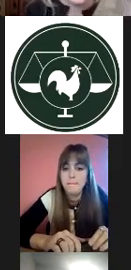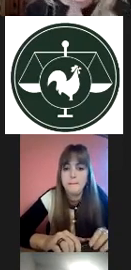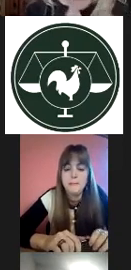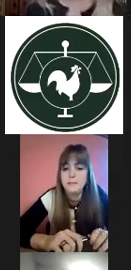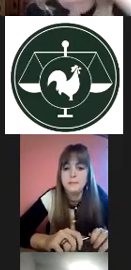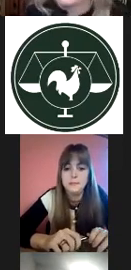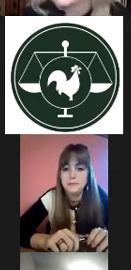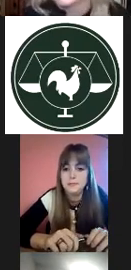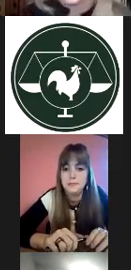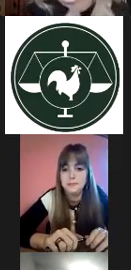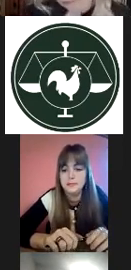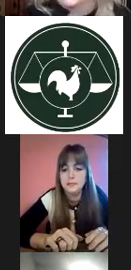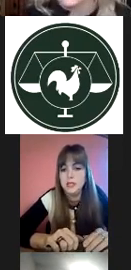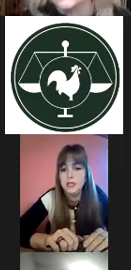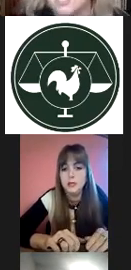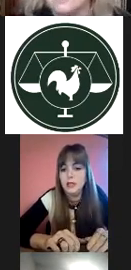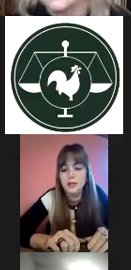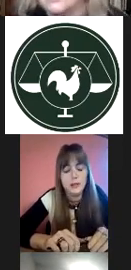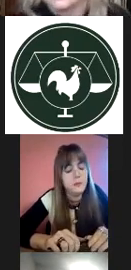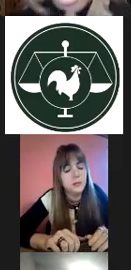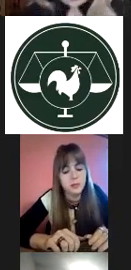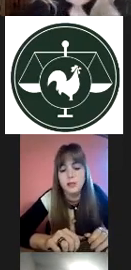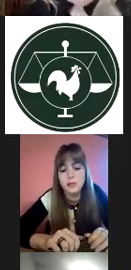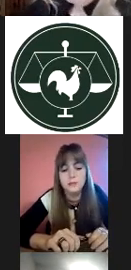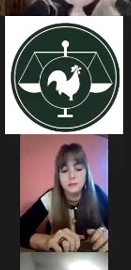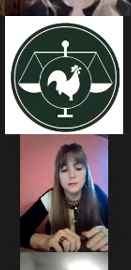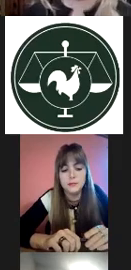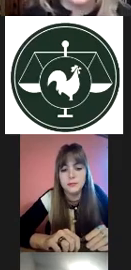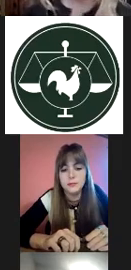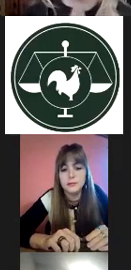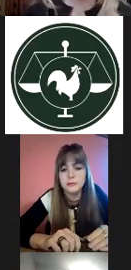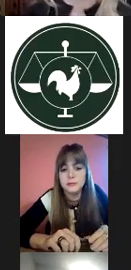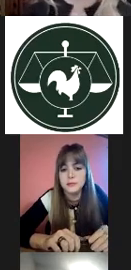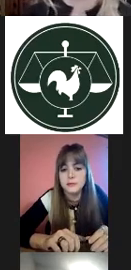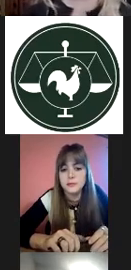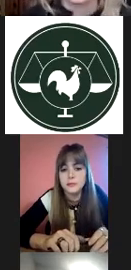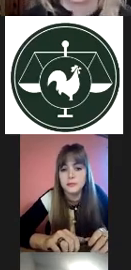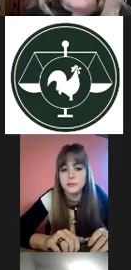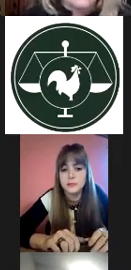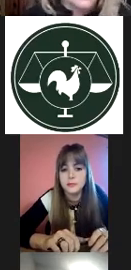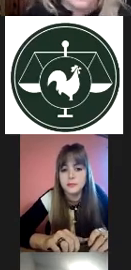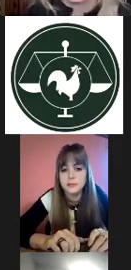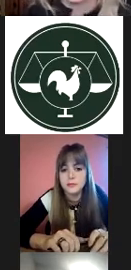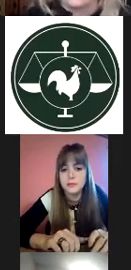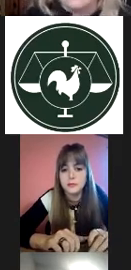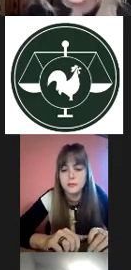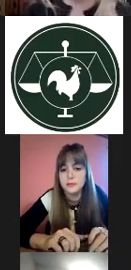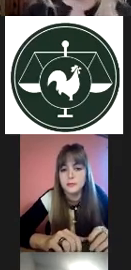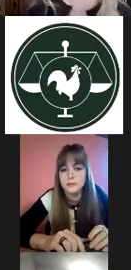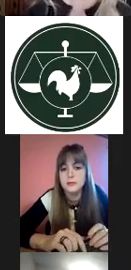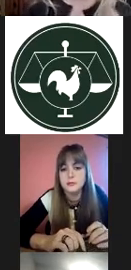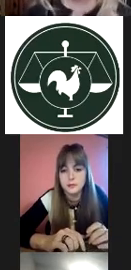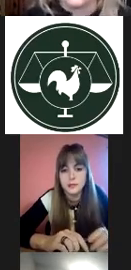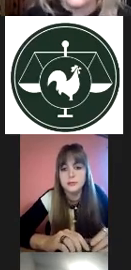agua varios días ahí en el recipiente, ¿no? Tiene que también acceder a agua